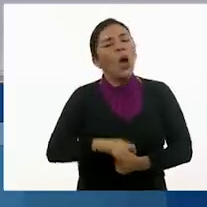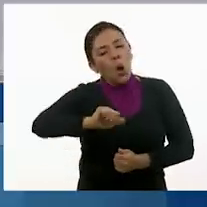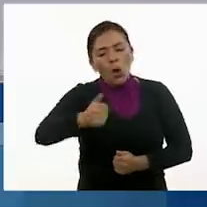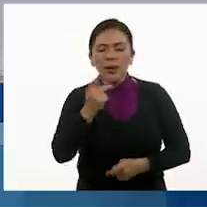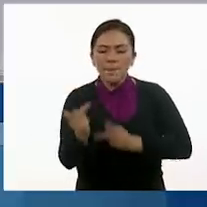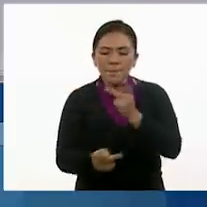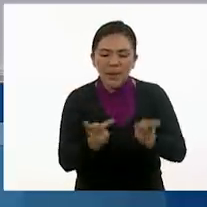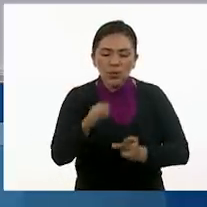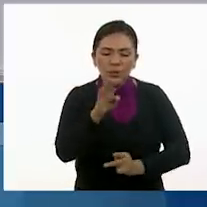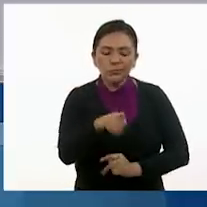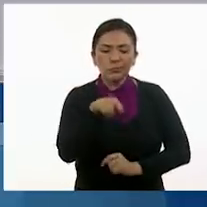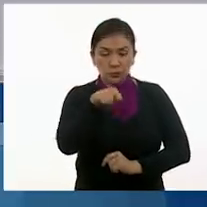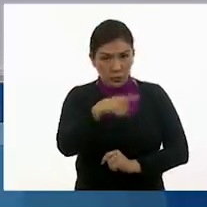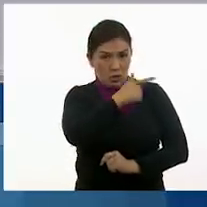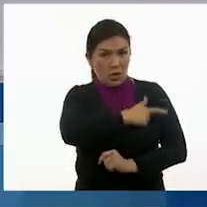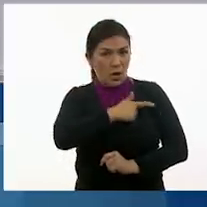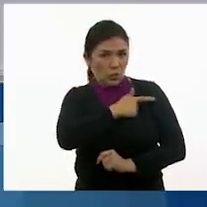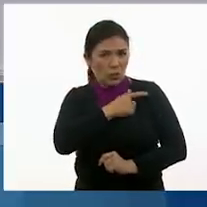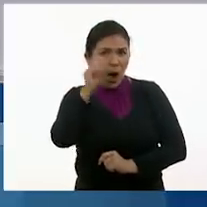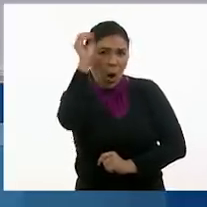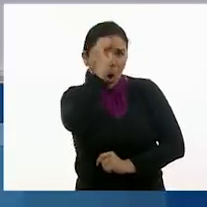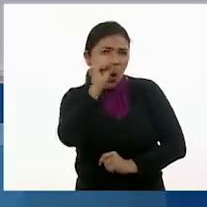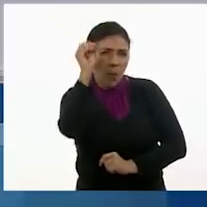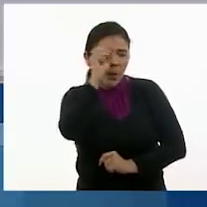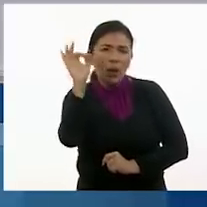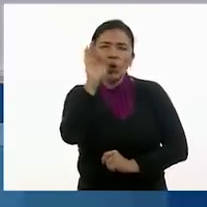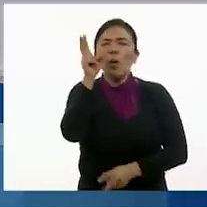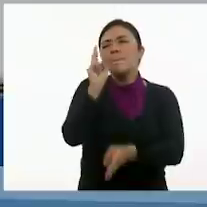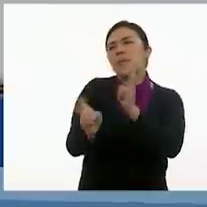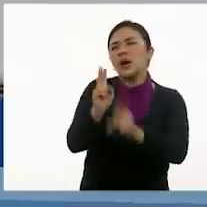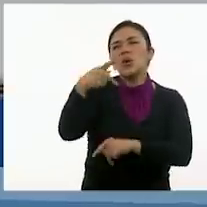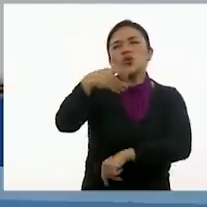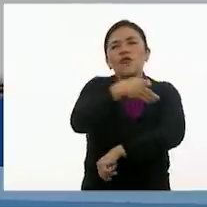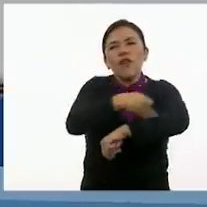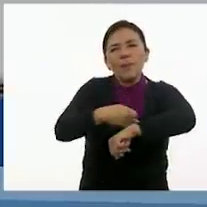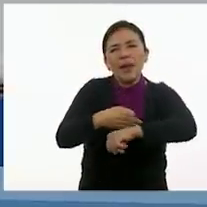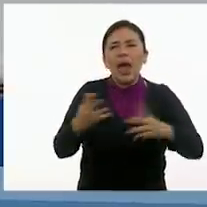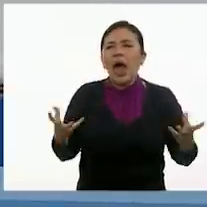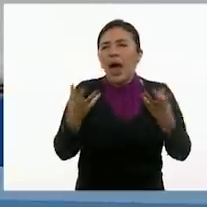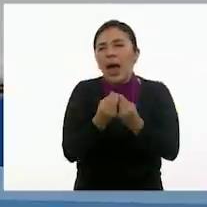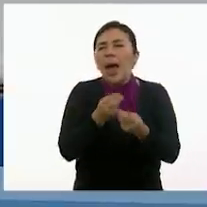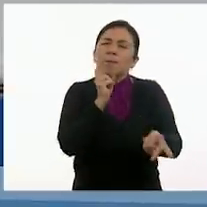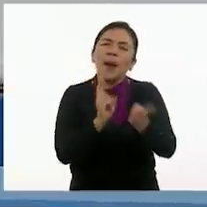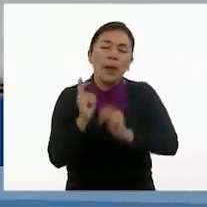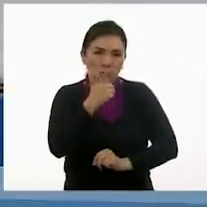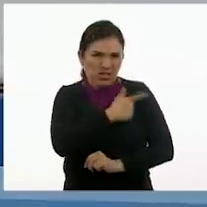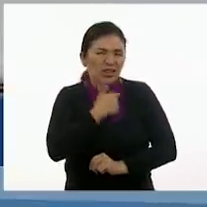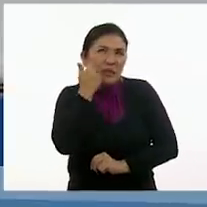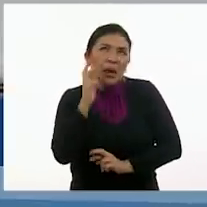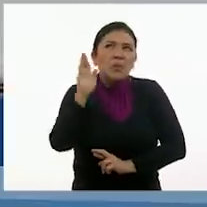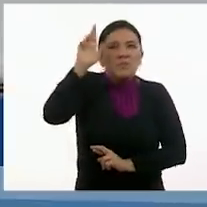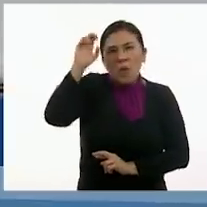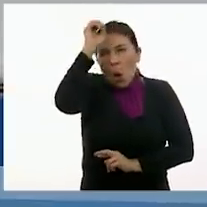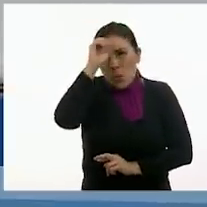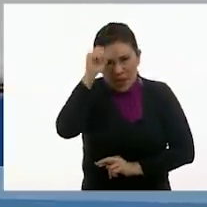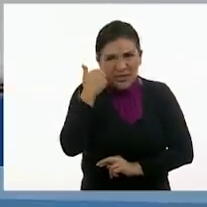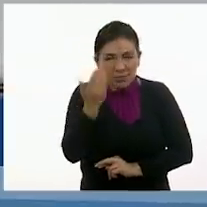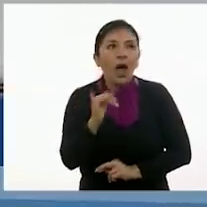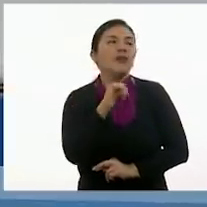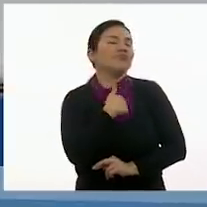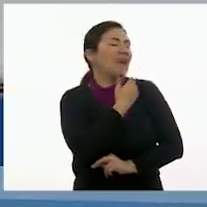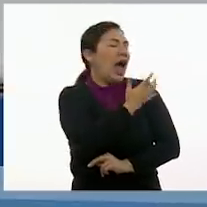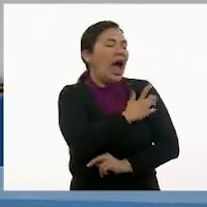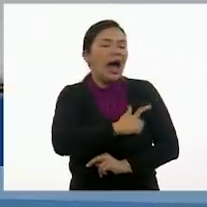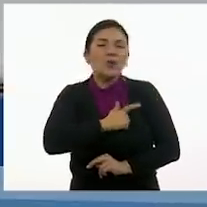Otra preguntita más. ¿Te sí. gusta opinar cuando hablas con tu familia? Uy, claro. Me encanta opinar. Uh-huh. De